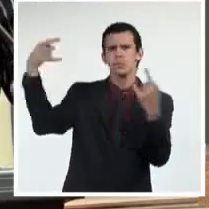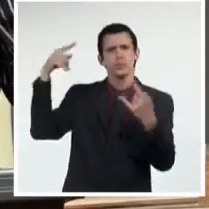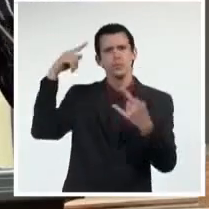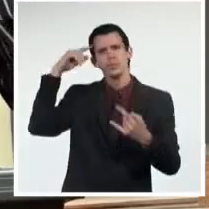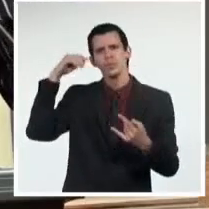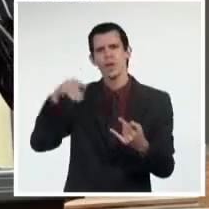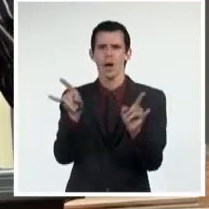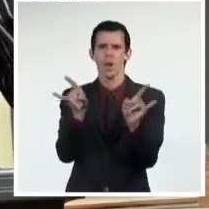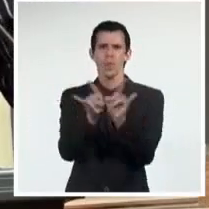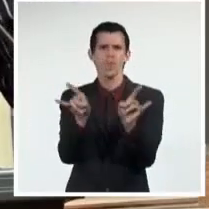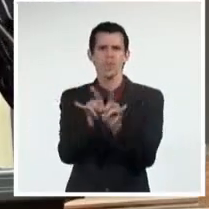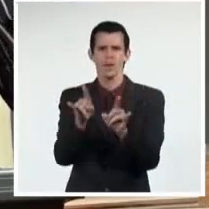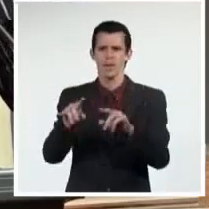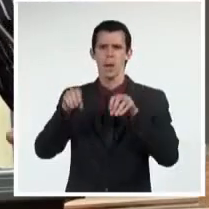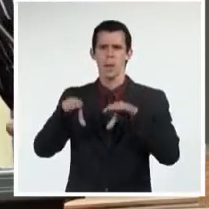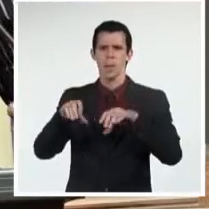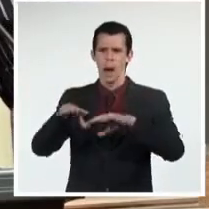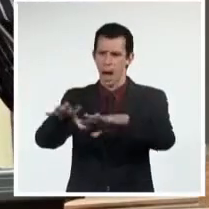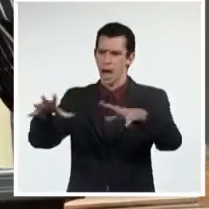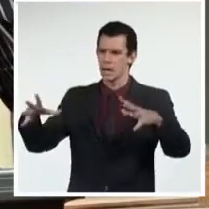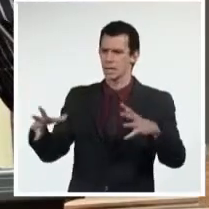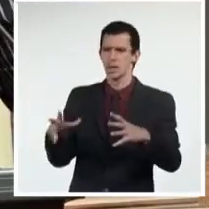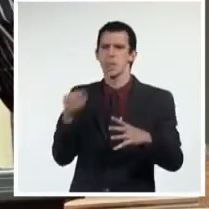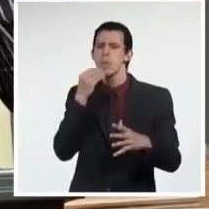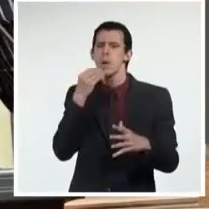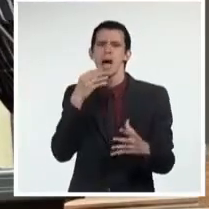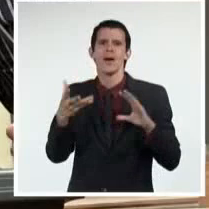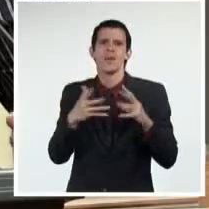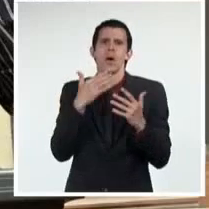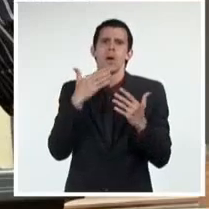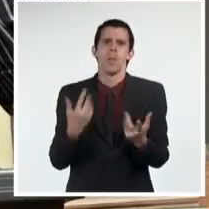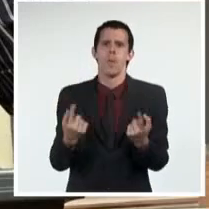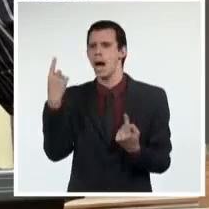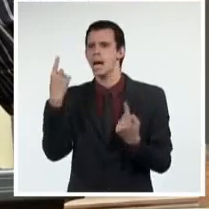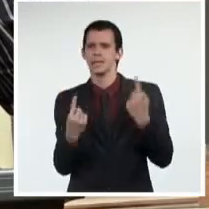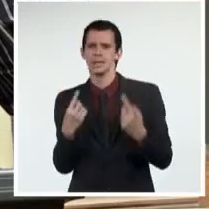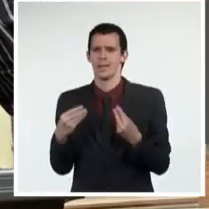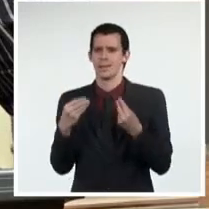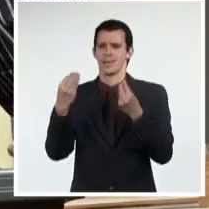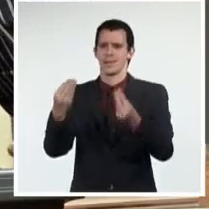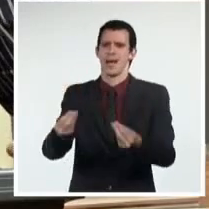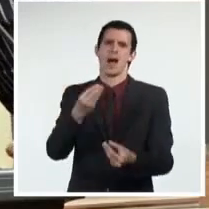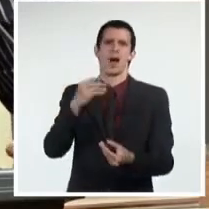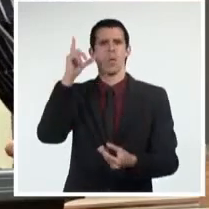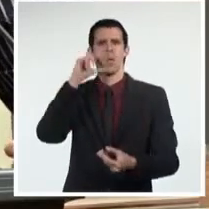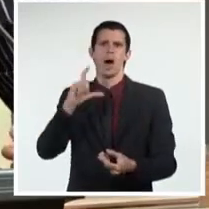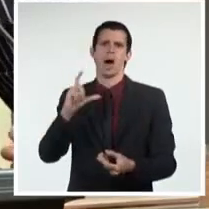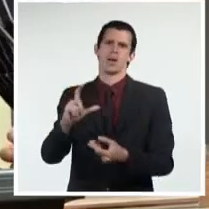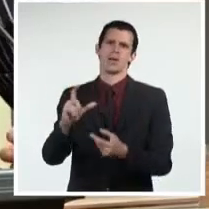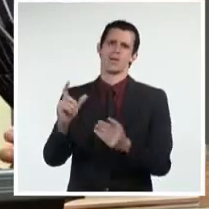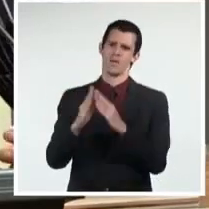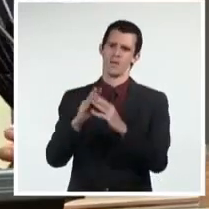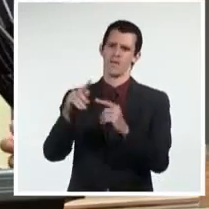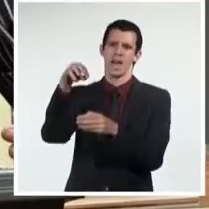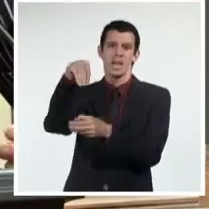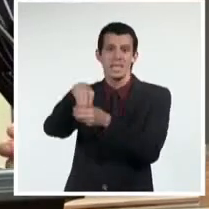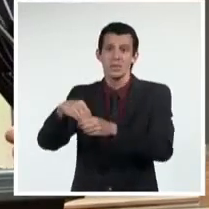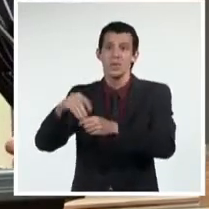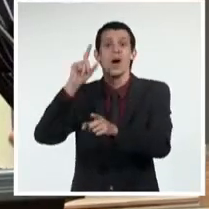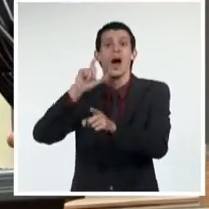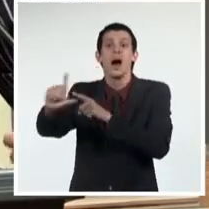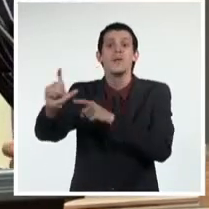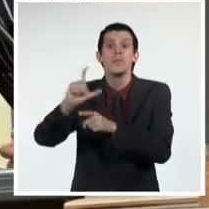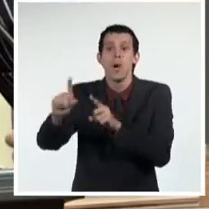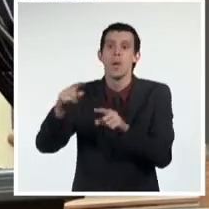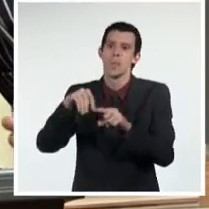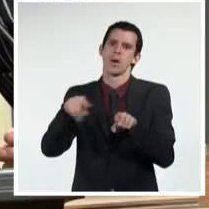podemos irlo desplazando para esta zona, para que tengan acceso los jóvenes en esta zona y la población en esta zona, porque no es posible tener